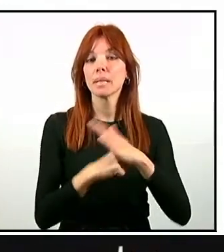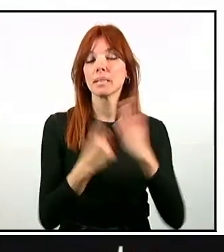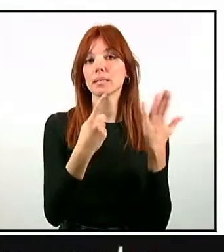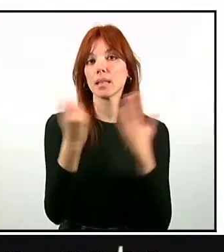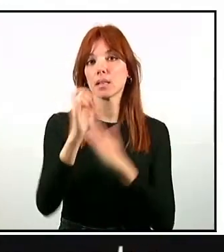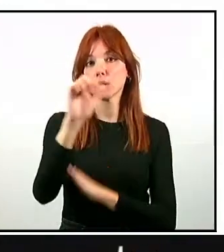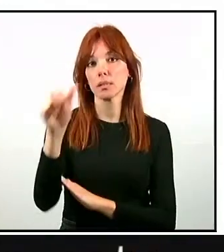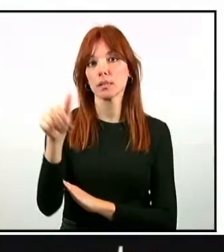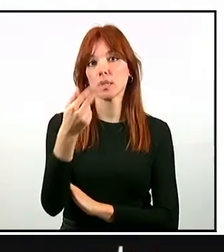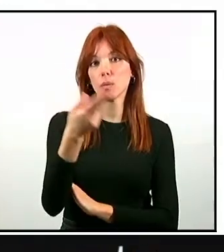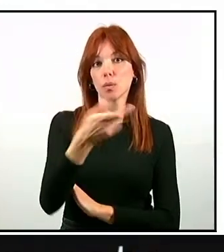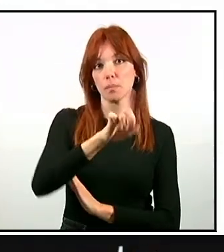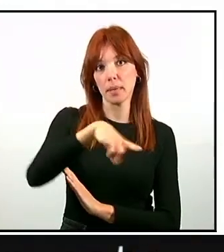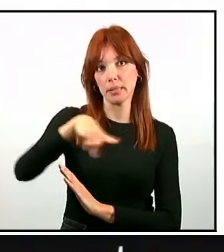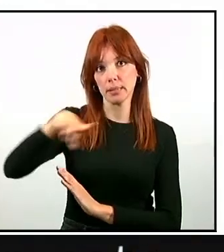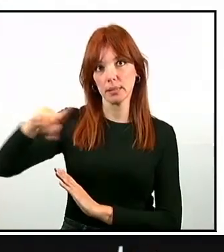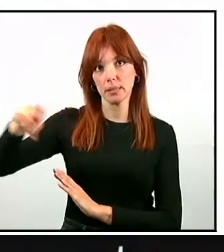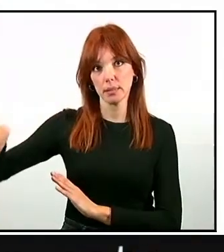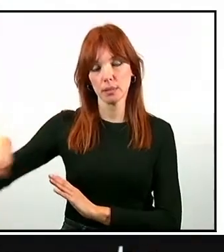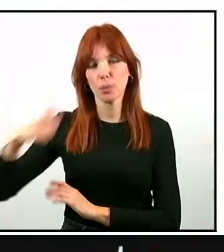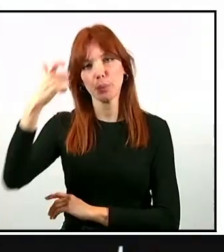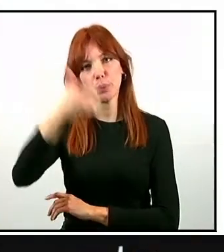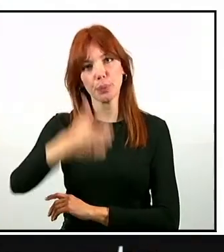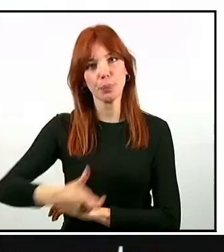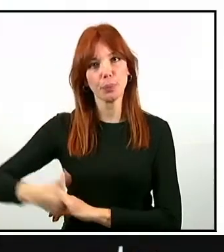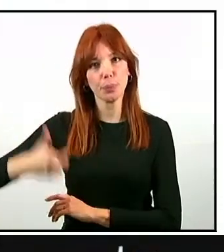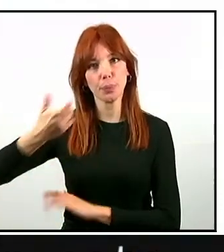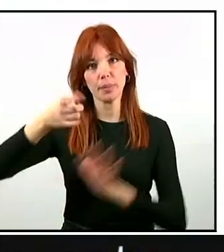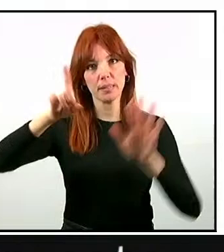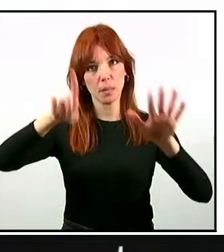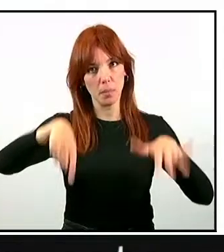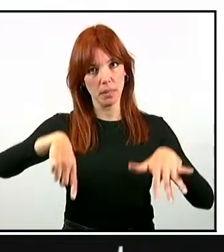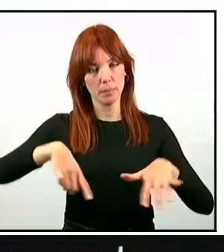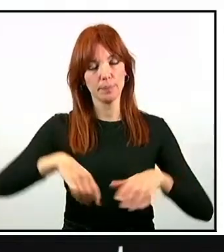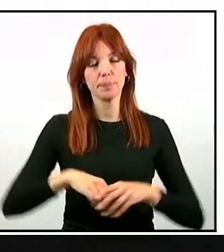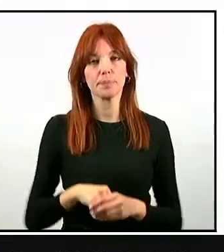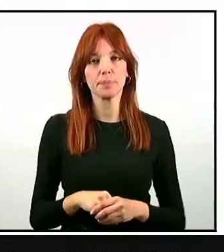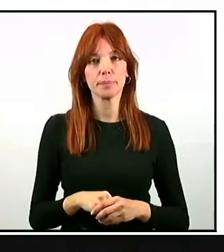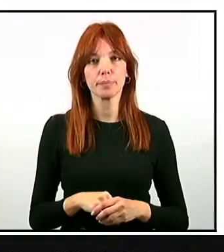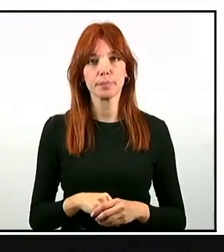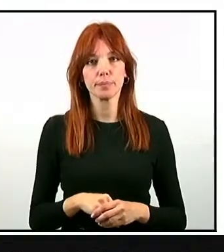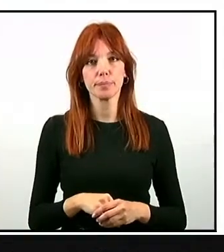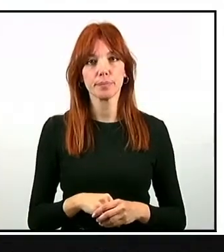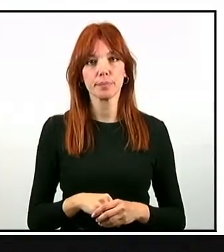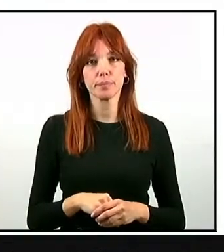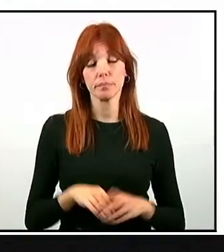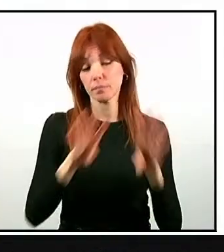600 euros al mes durante 6 meses. Para